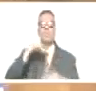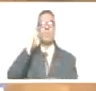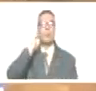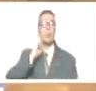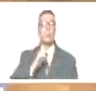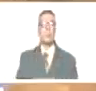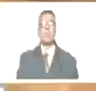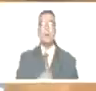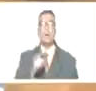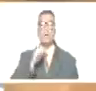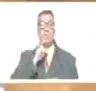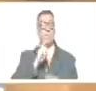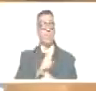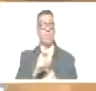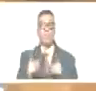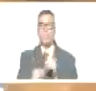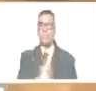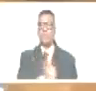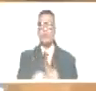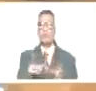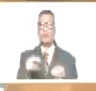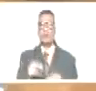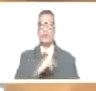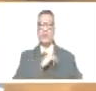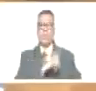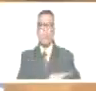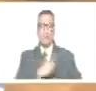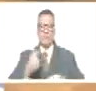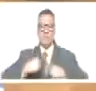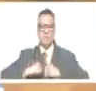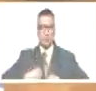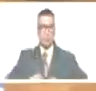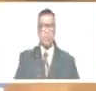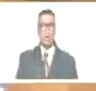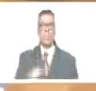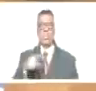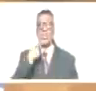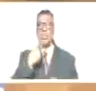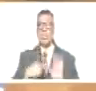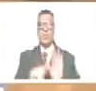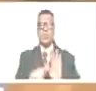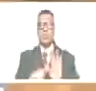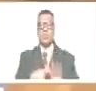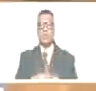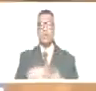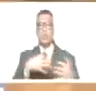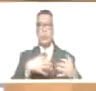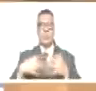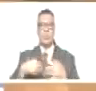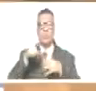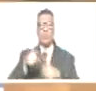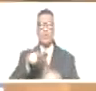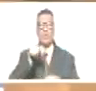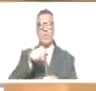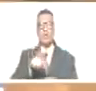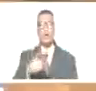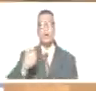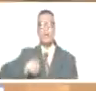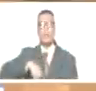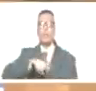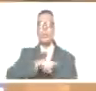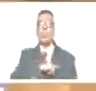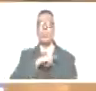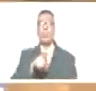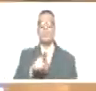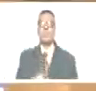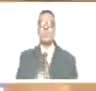contrario, nos fortalece. Porque indica, en la medida que luchemos contra ese flagelo, que nosotros estamos andando por